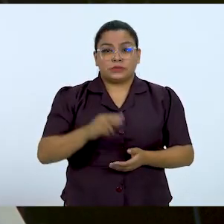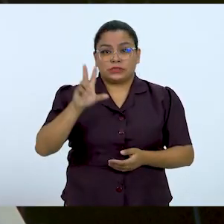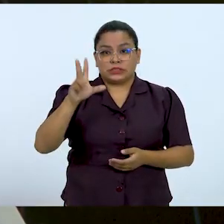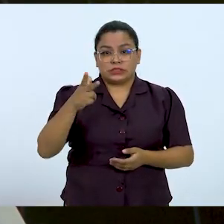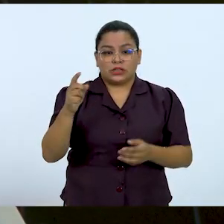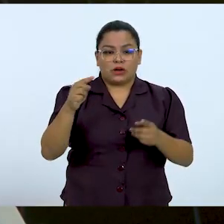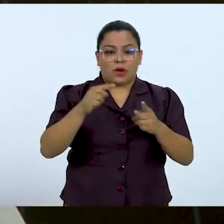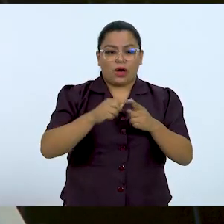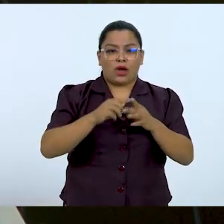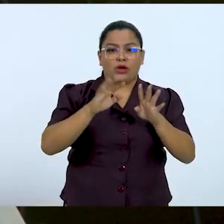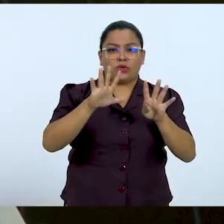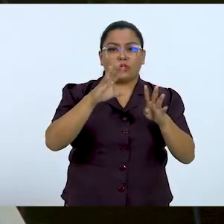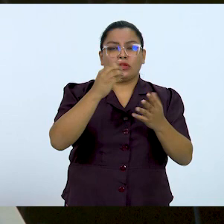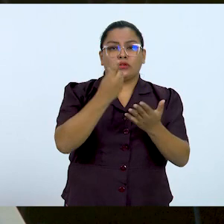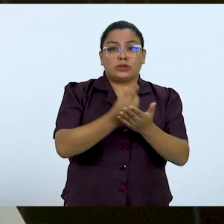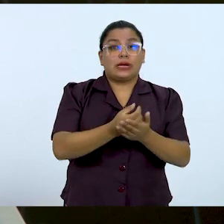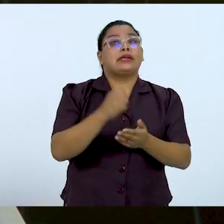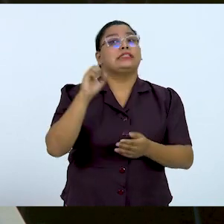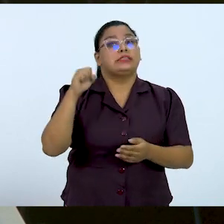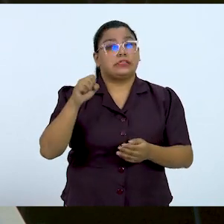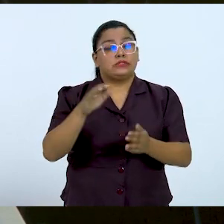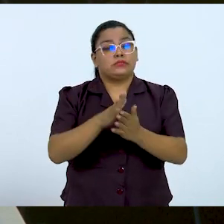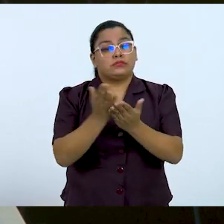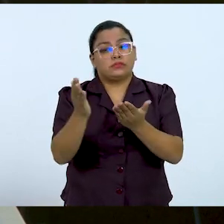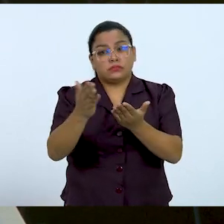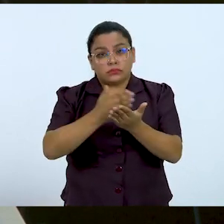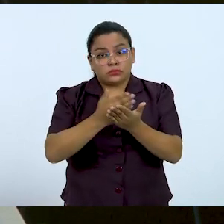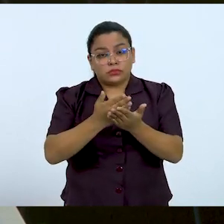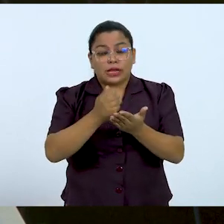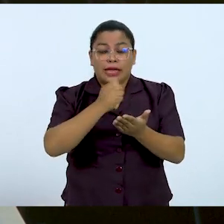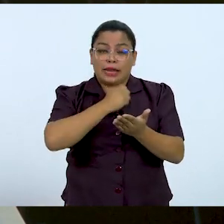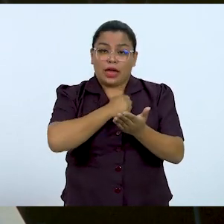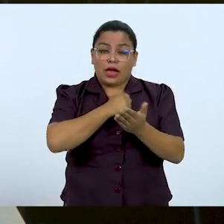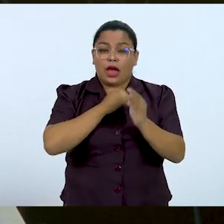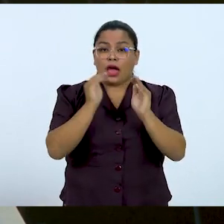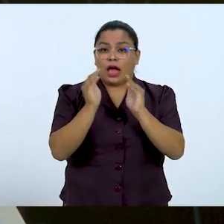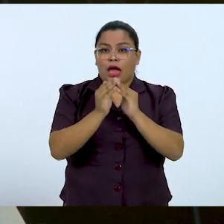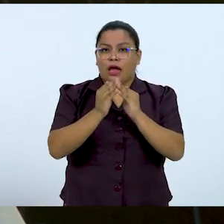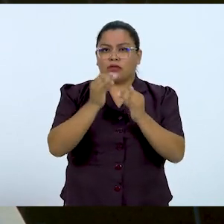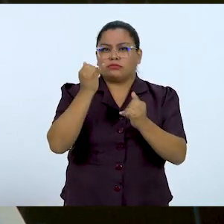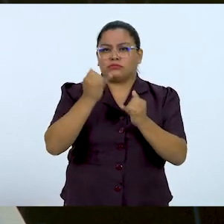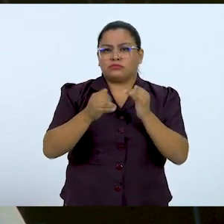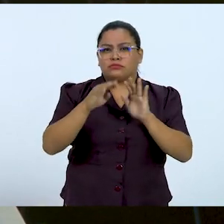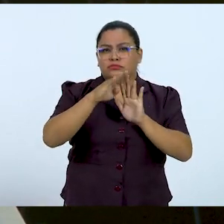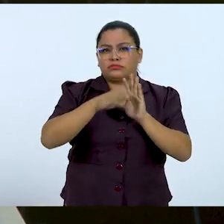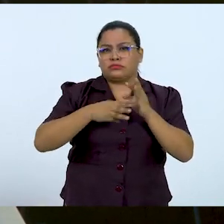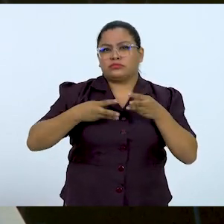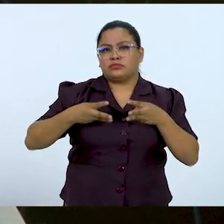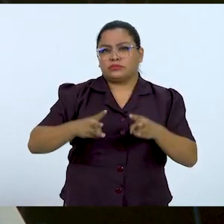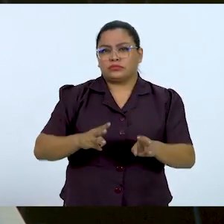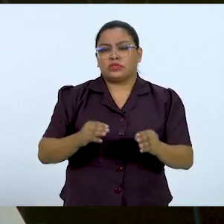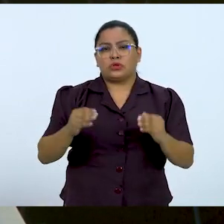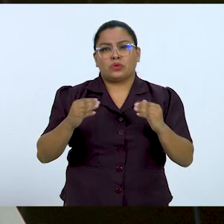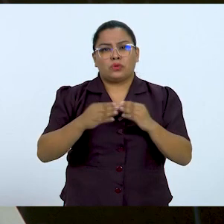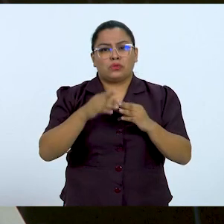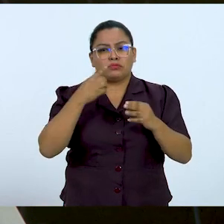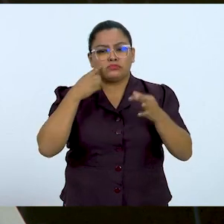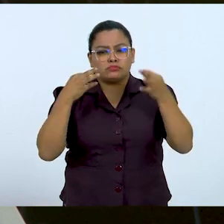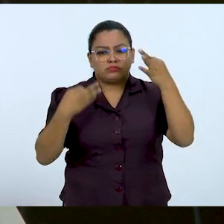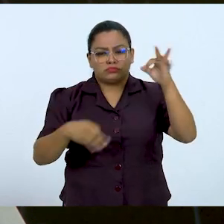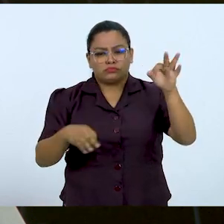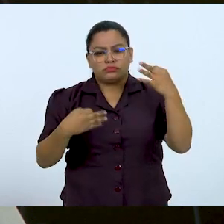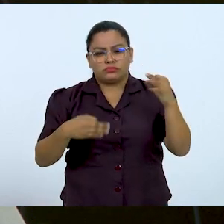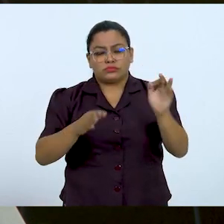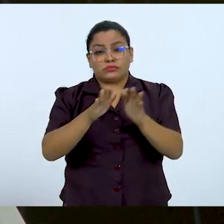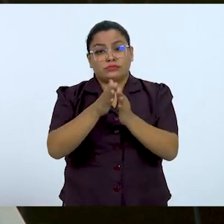noveno grado sí se cuenta con un cuaderno de ejercicio que es la tarea en casa. Finalmente, la guía metodológica incluye las